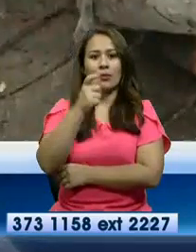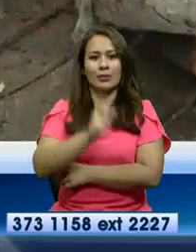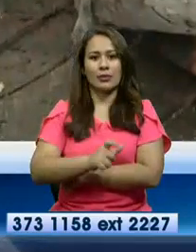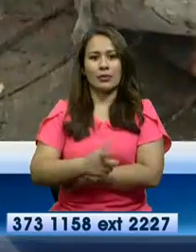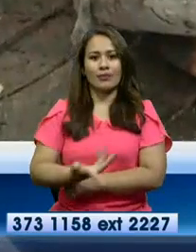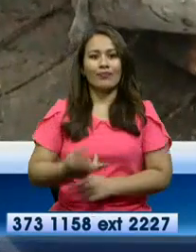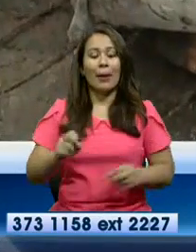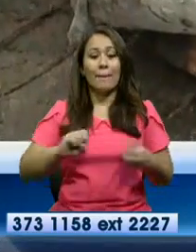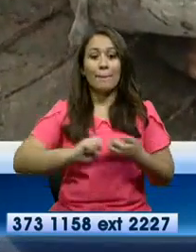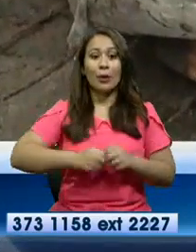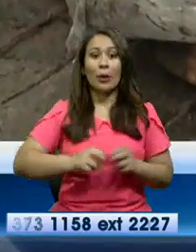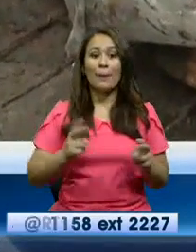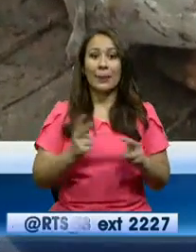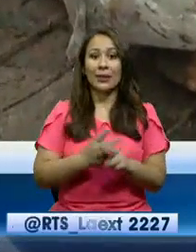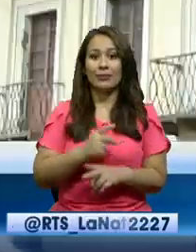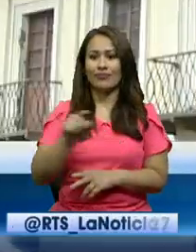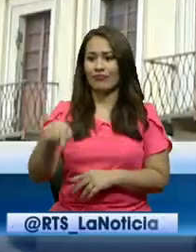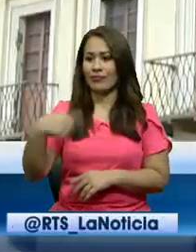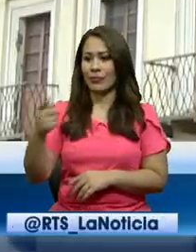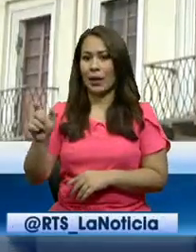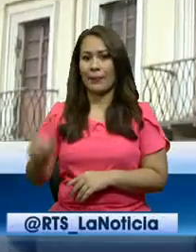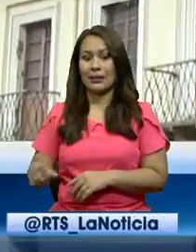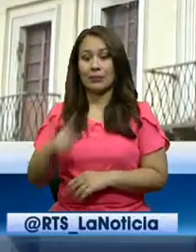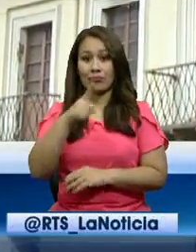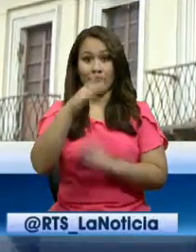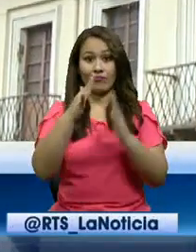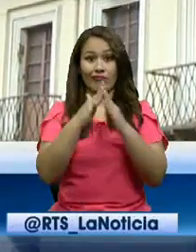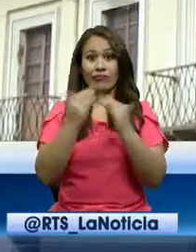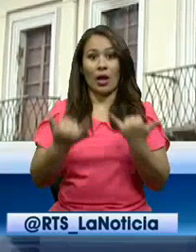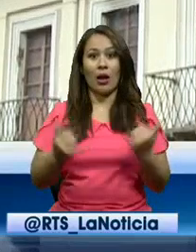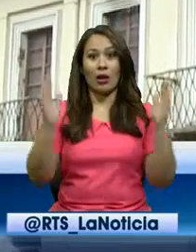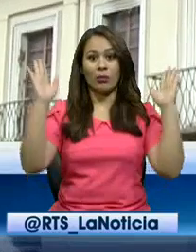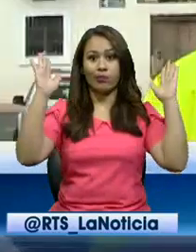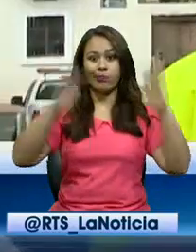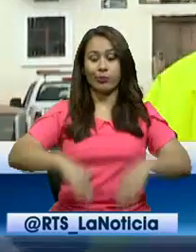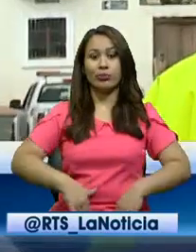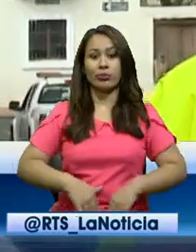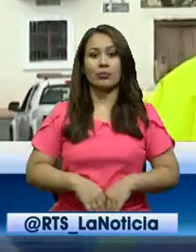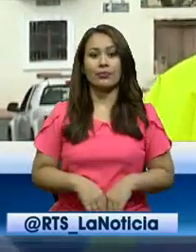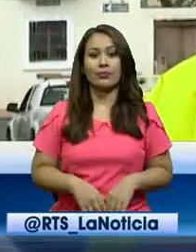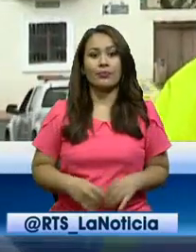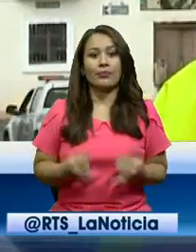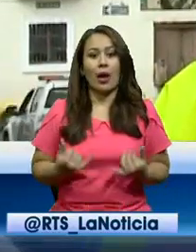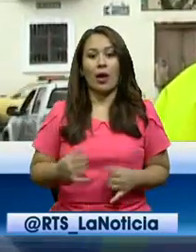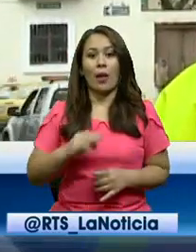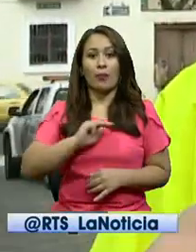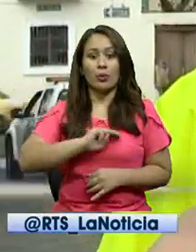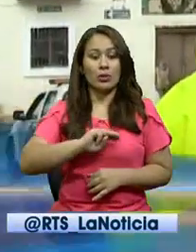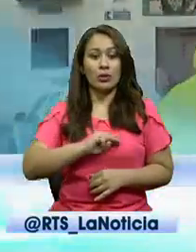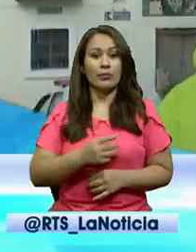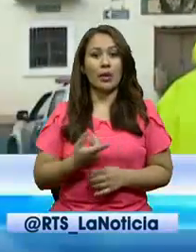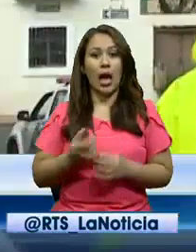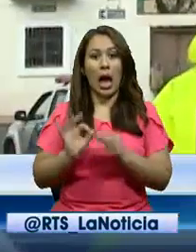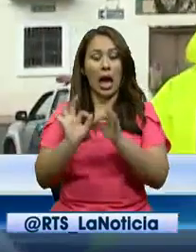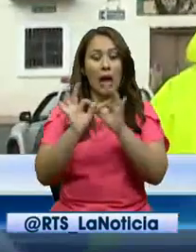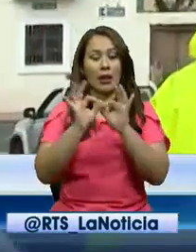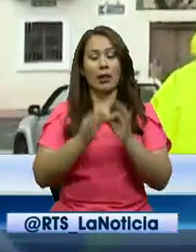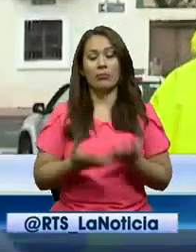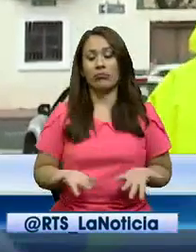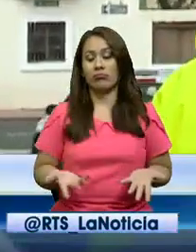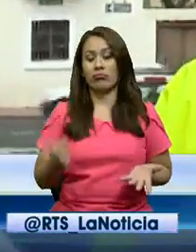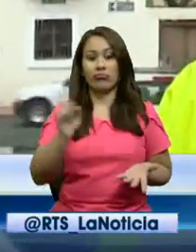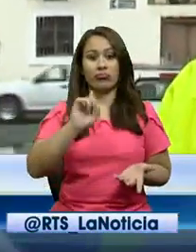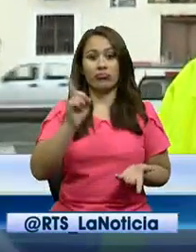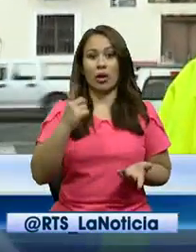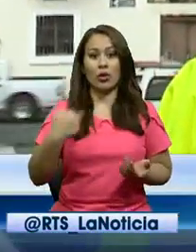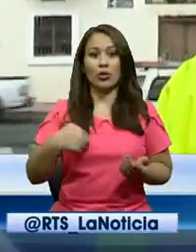y por el daño causado a terceros, la casa será desarmada. En un momento el municipio tomó la decisión de desarmar la casa,